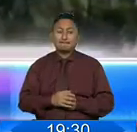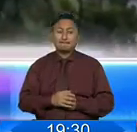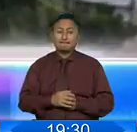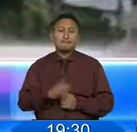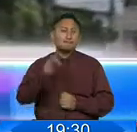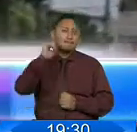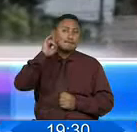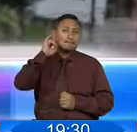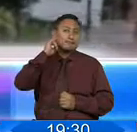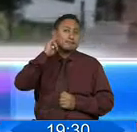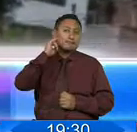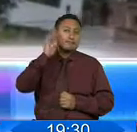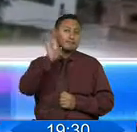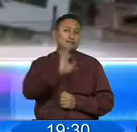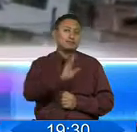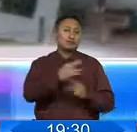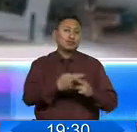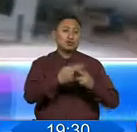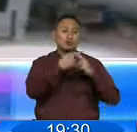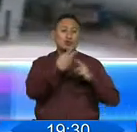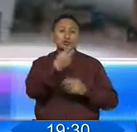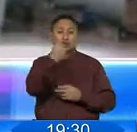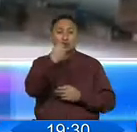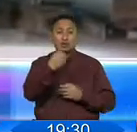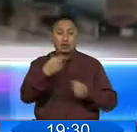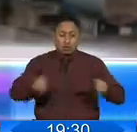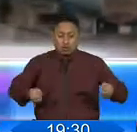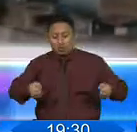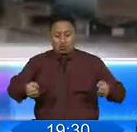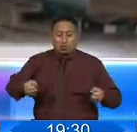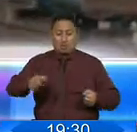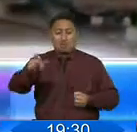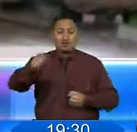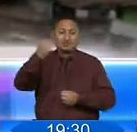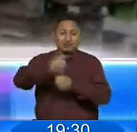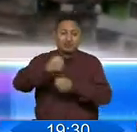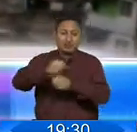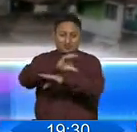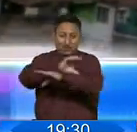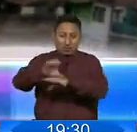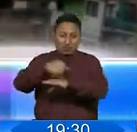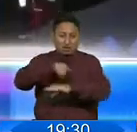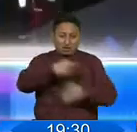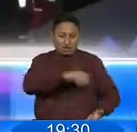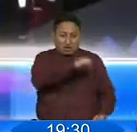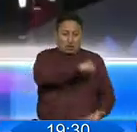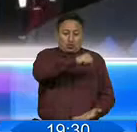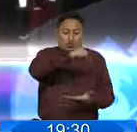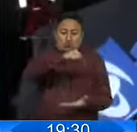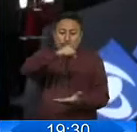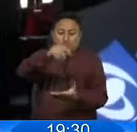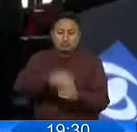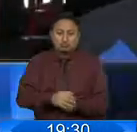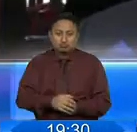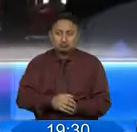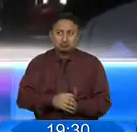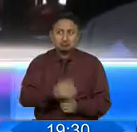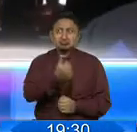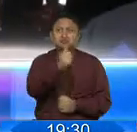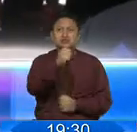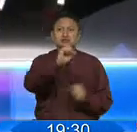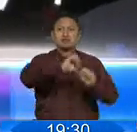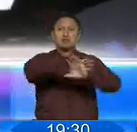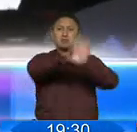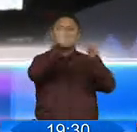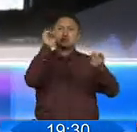tenía unas funciones de llevar comida a quienes se dedicaban a las labores del campo. Duró desaparecida entre las 10 de la